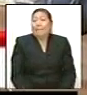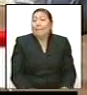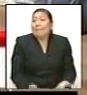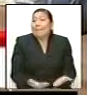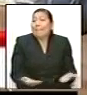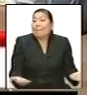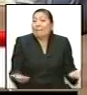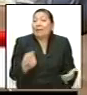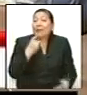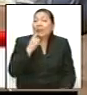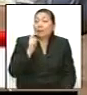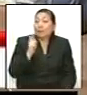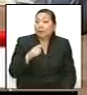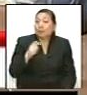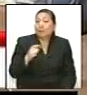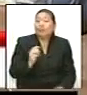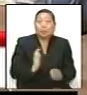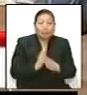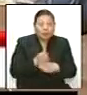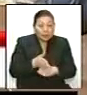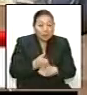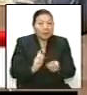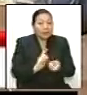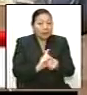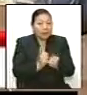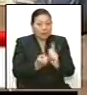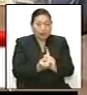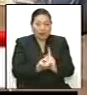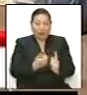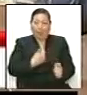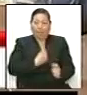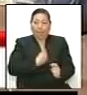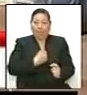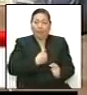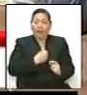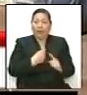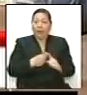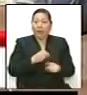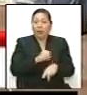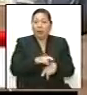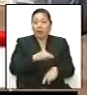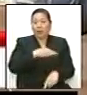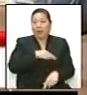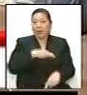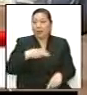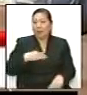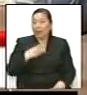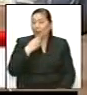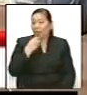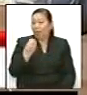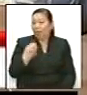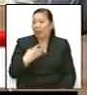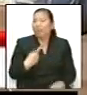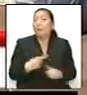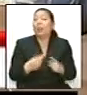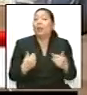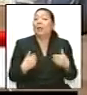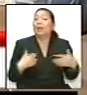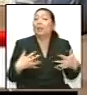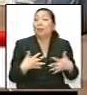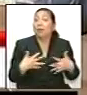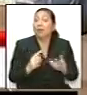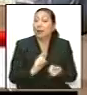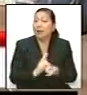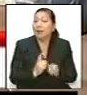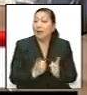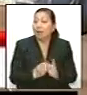por eso es que necesitamos ir a esa reforma que tiene el propio expresidente del Consejo de Ministros, lo está indicando. Pero tiene miedo de decir que hay que hacer la